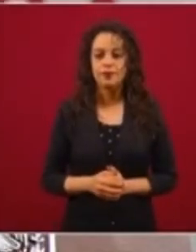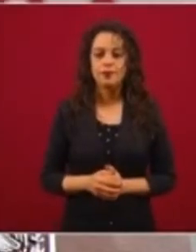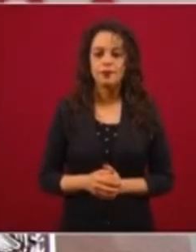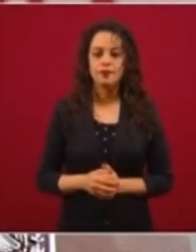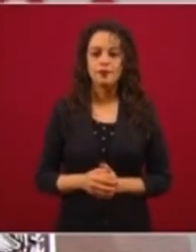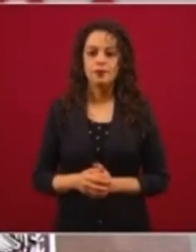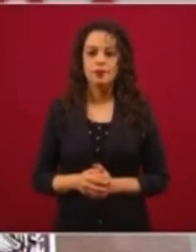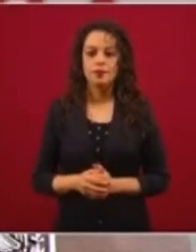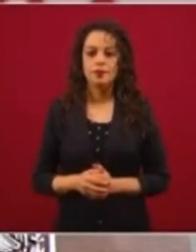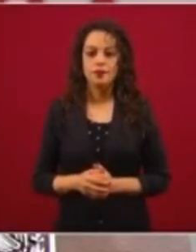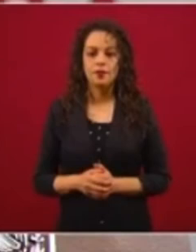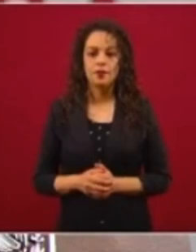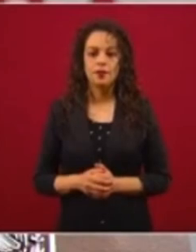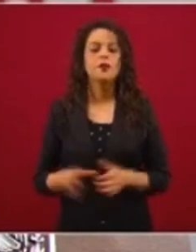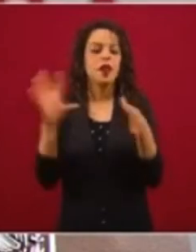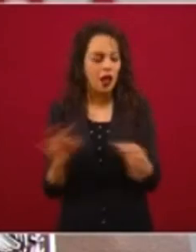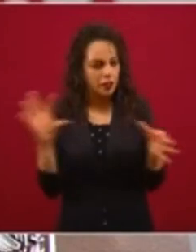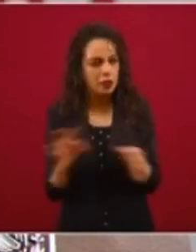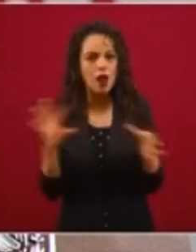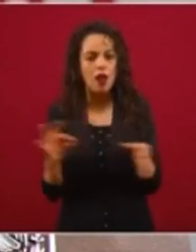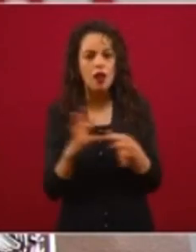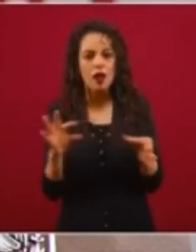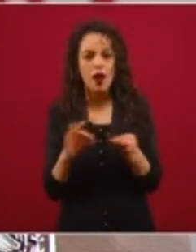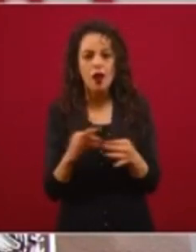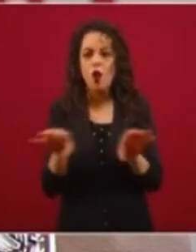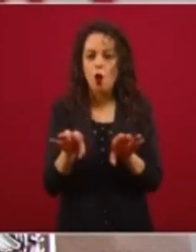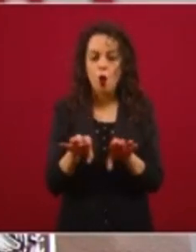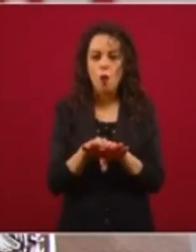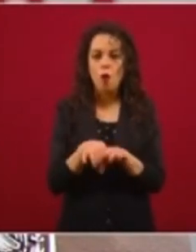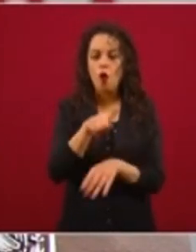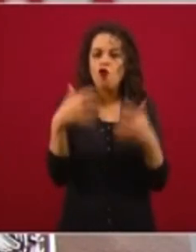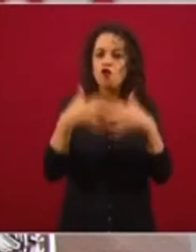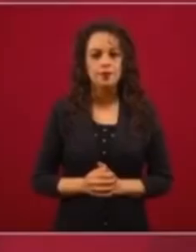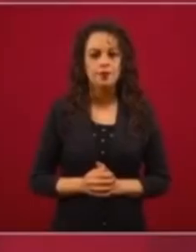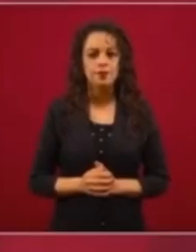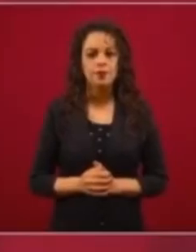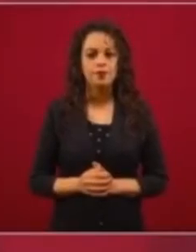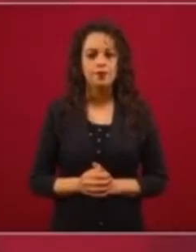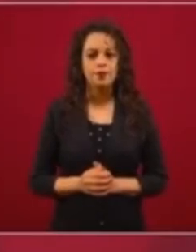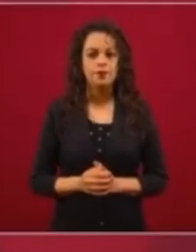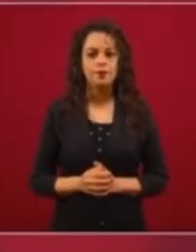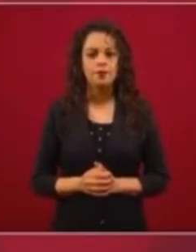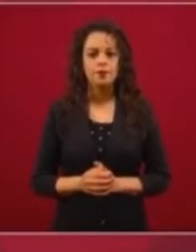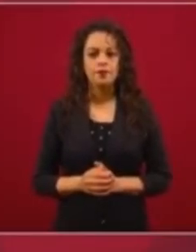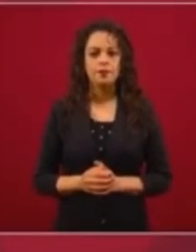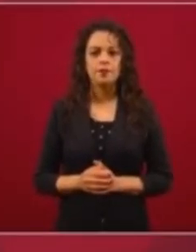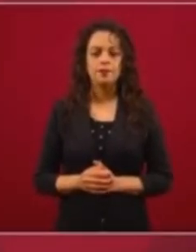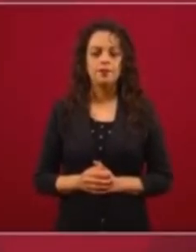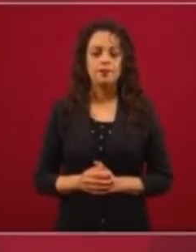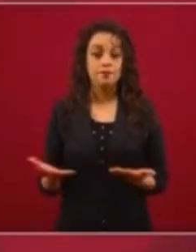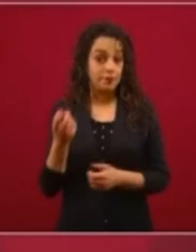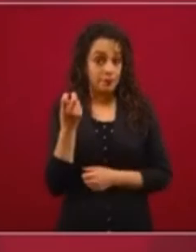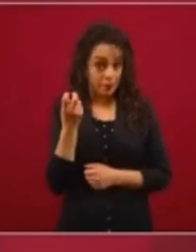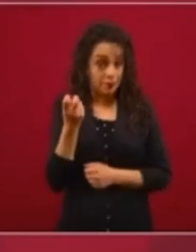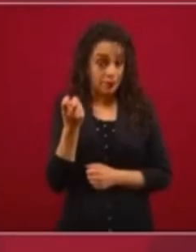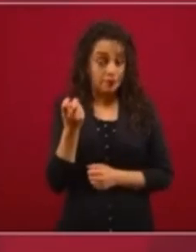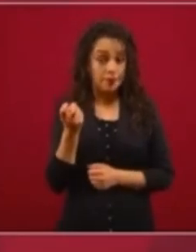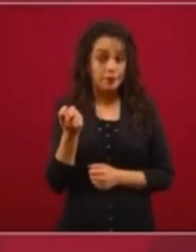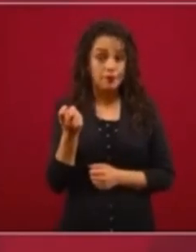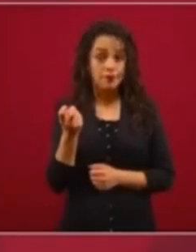Twitter, y que nos expliquen cómo operan los bots, que son